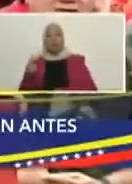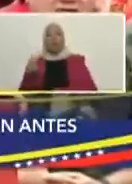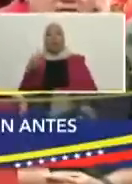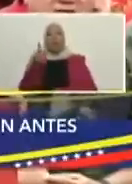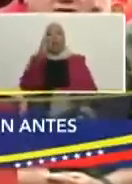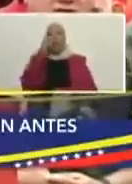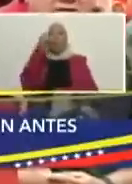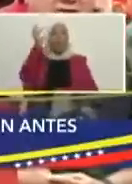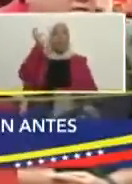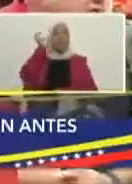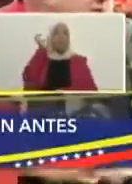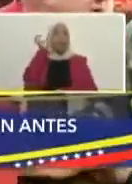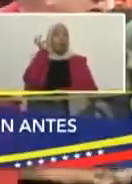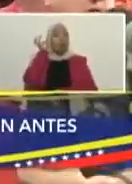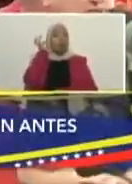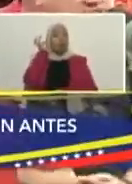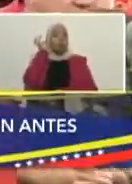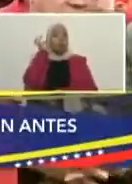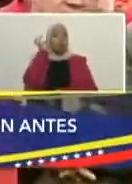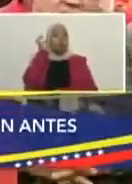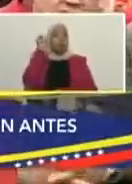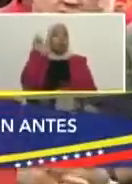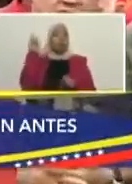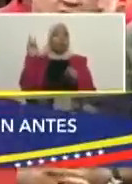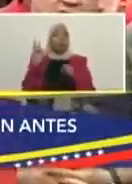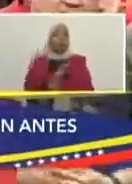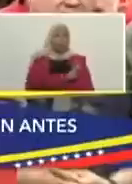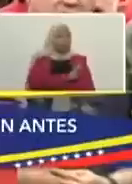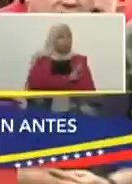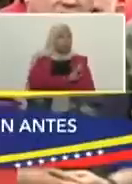muchachas, no más violencia,